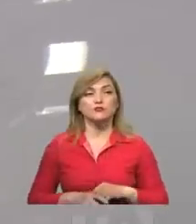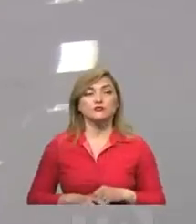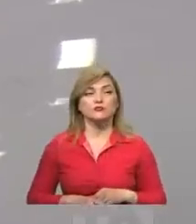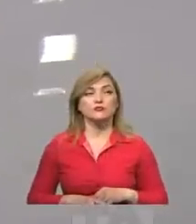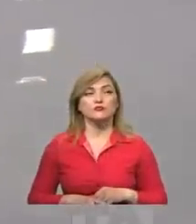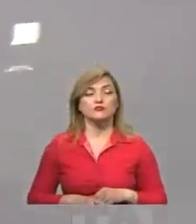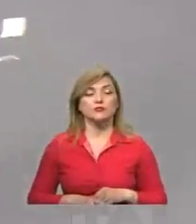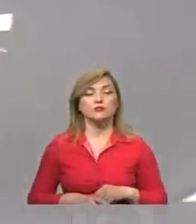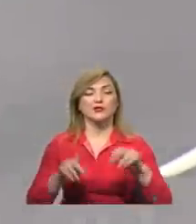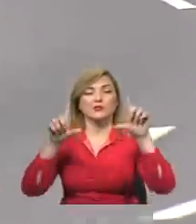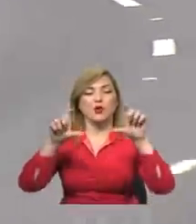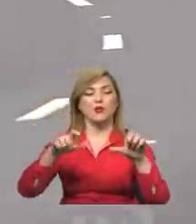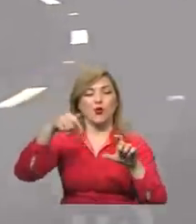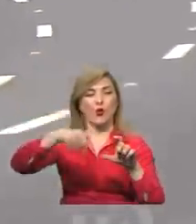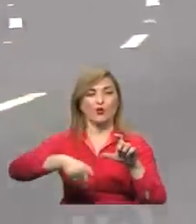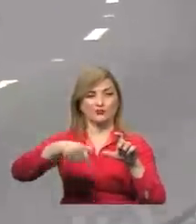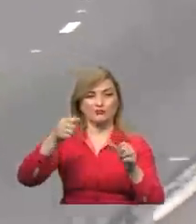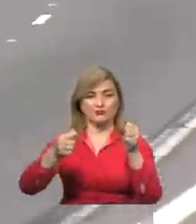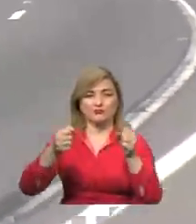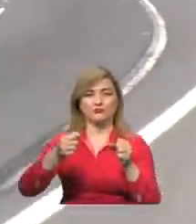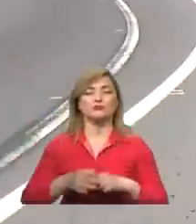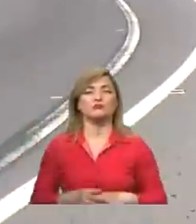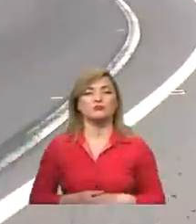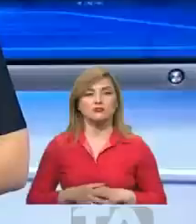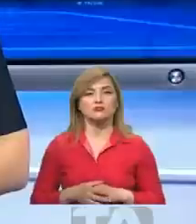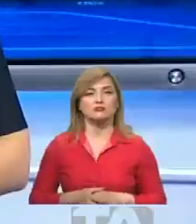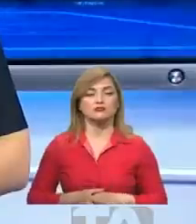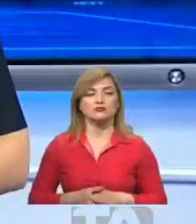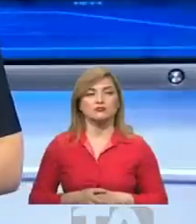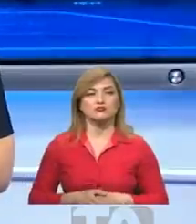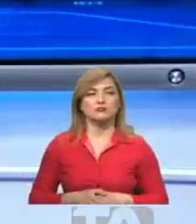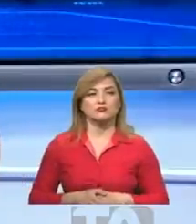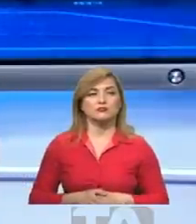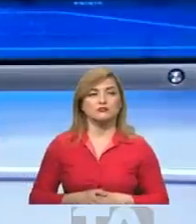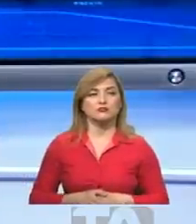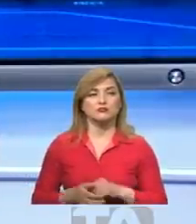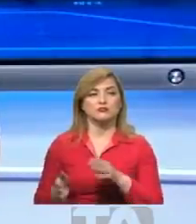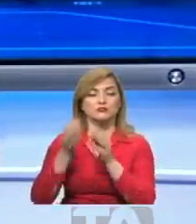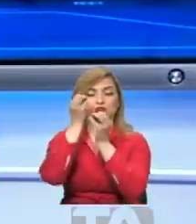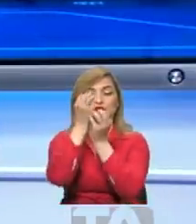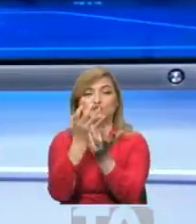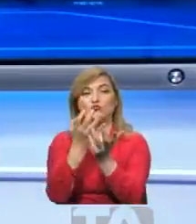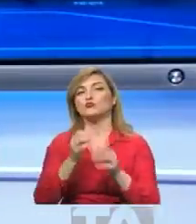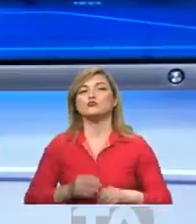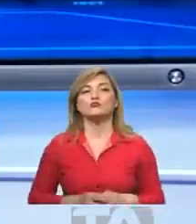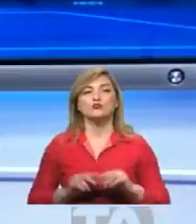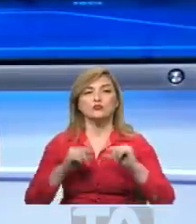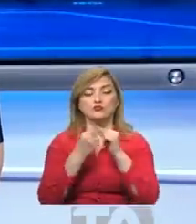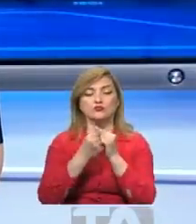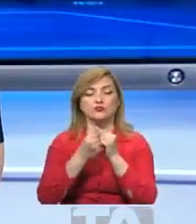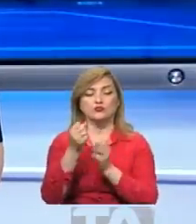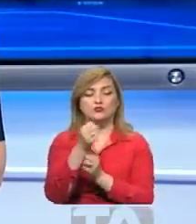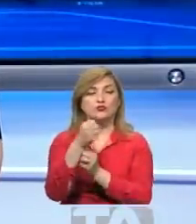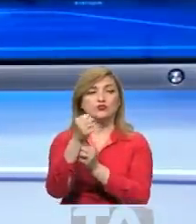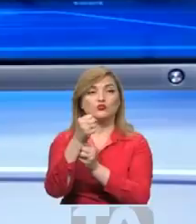acción Hoy Circula. Helen Quiñones, 24 horas. Ahora les contamos que las unidades del Metrobús